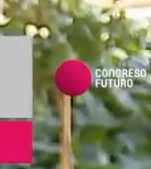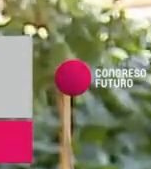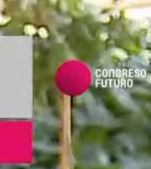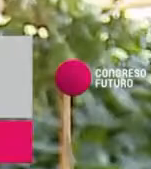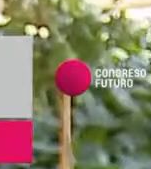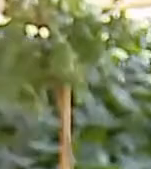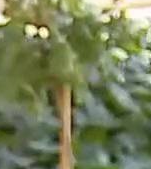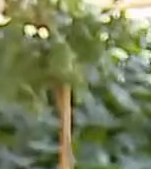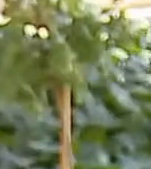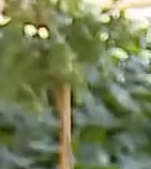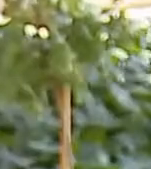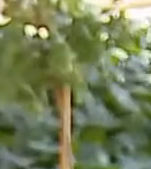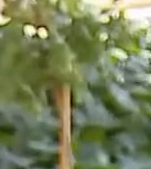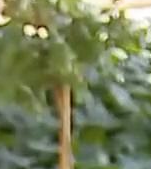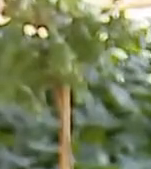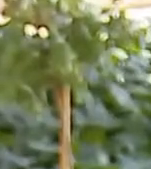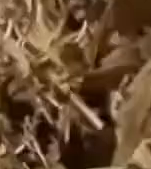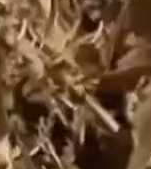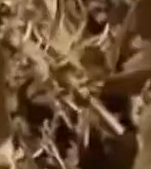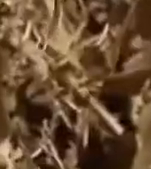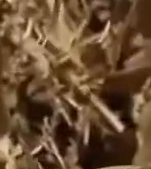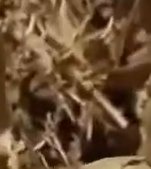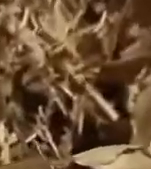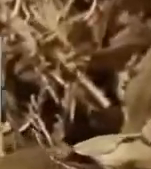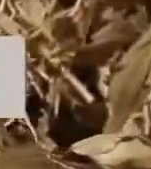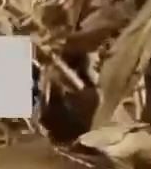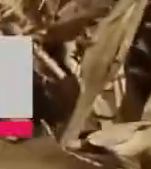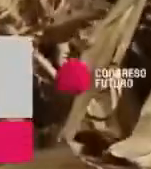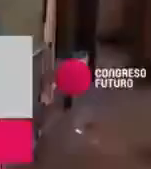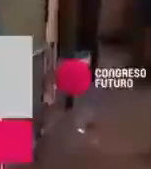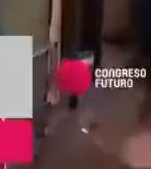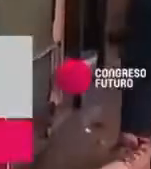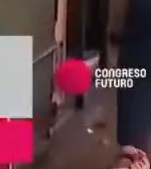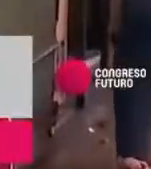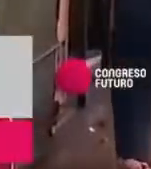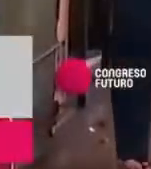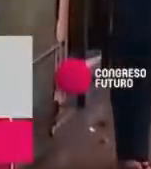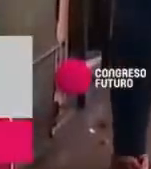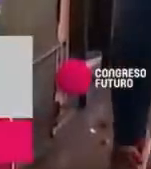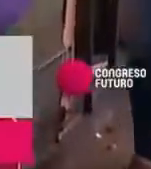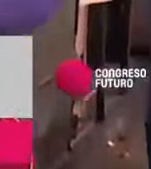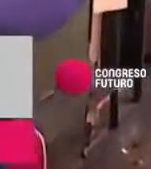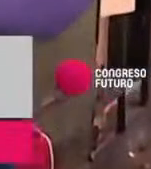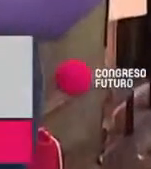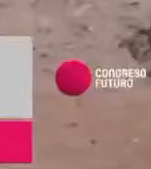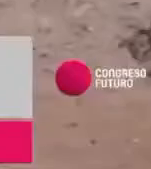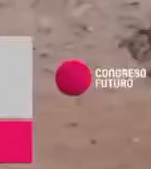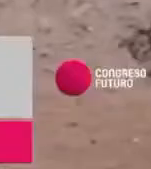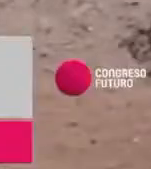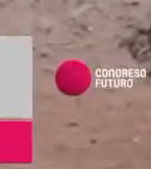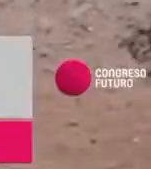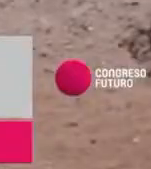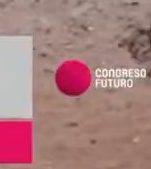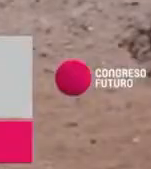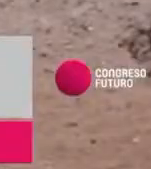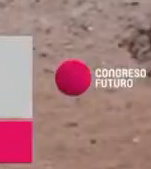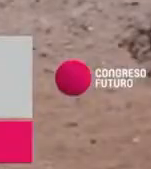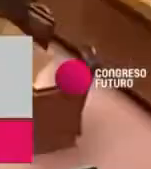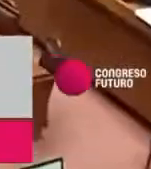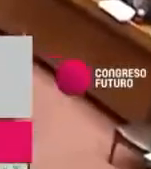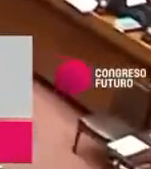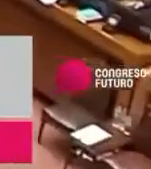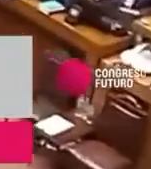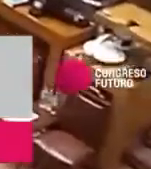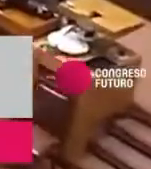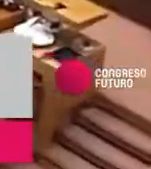lo hicimos con la Academia de Ciencias, hasta los sellos negros. Problemas cotidianos que nos afectan a todos. De eso busca hacerse cargo a través de la ciencia la Comisión